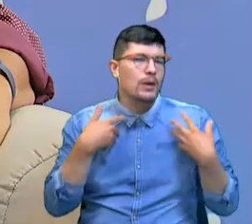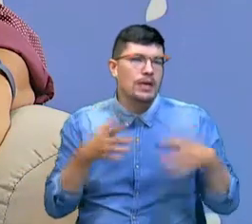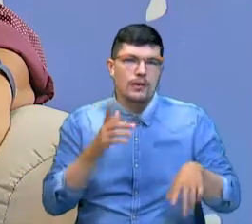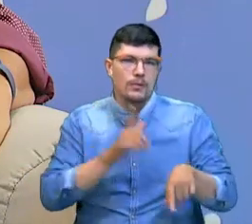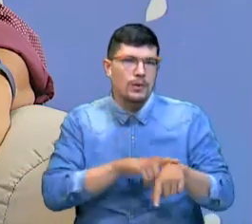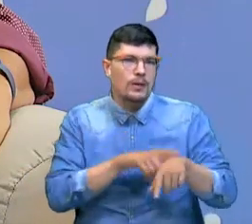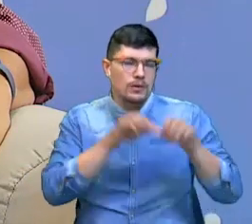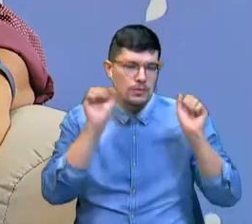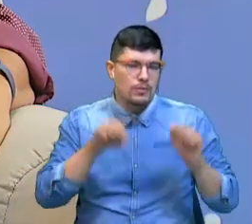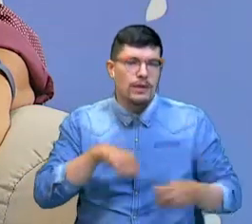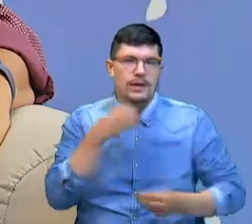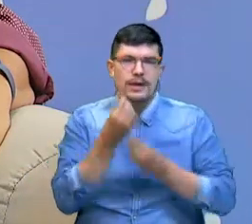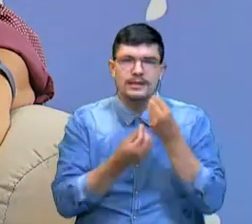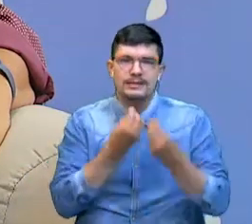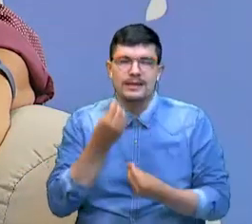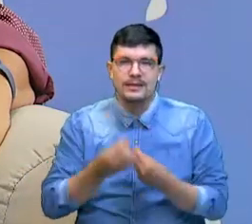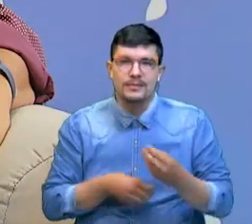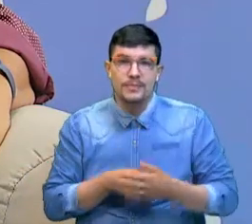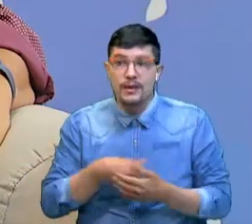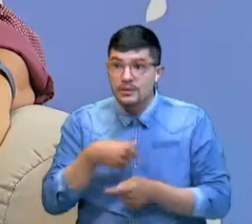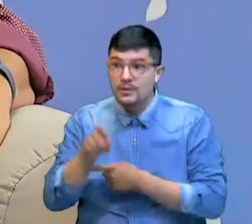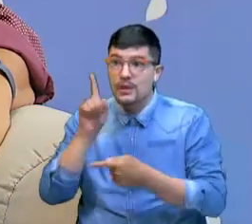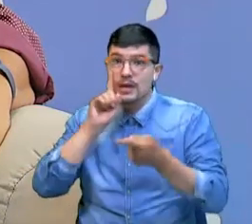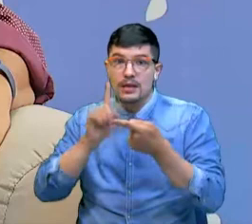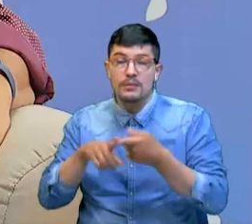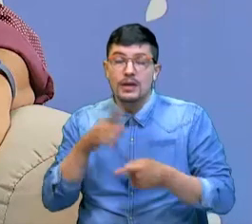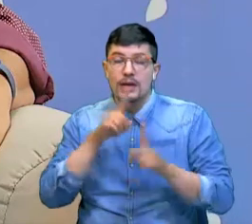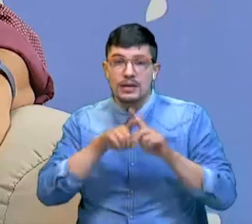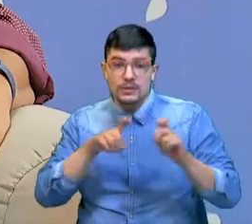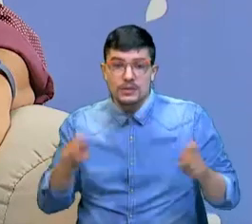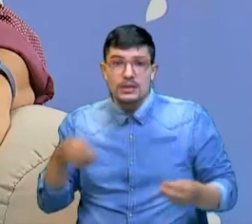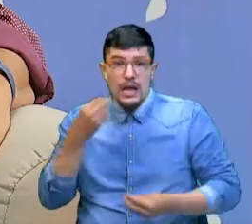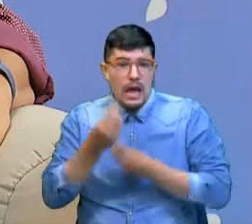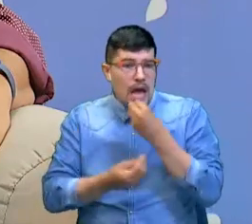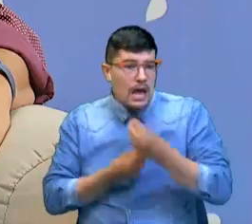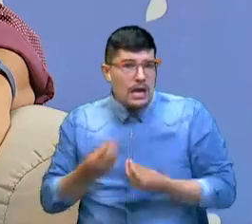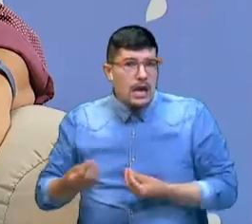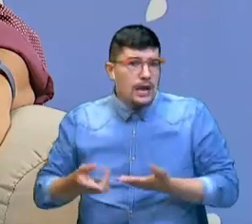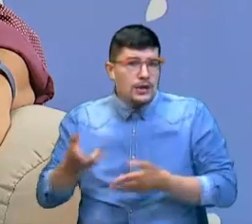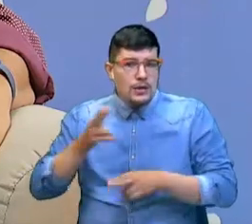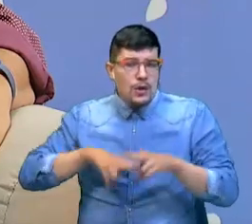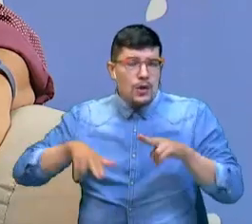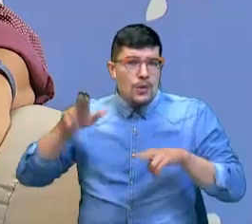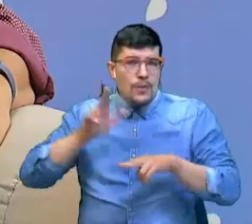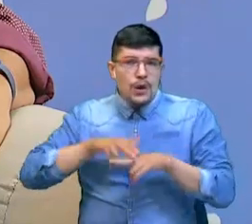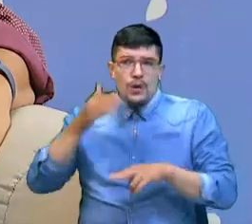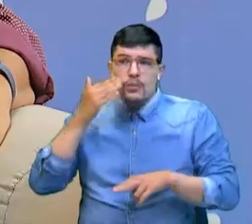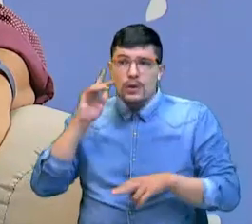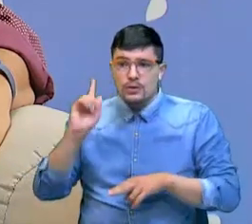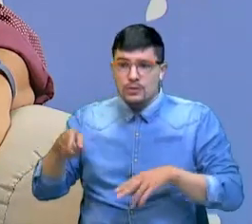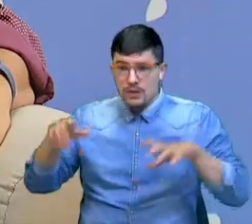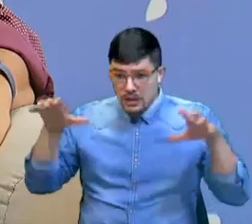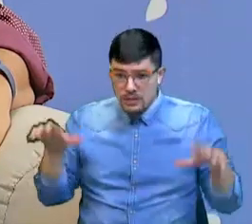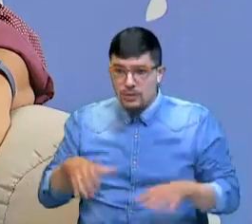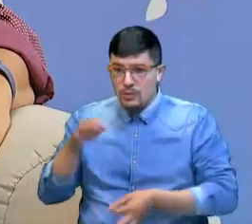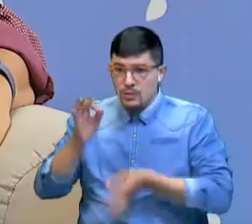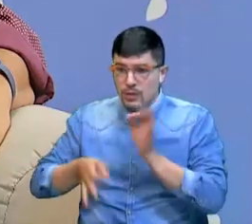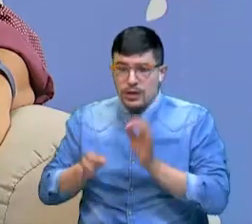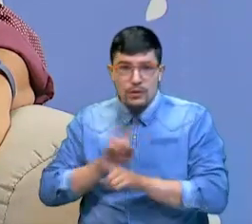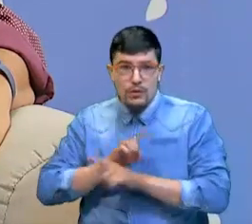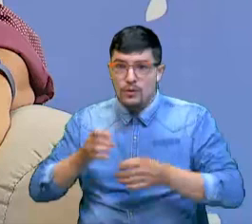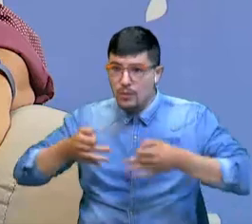esta ineficacia. El propósito de la ineficacia es que las cosas vuelvan al estado en que se encontraban. Cuando un acto jurídico es